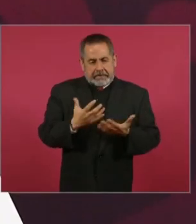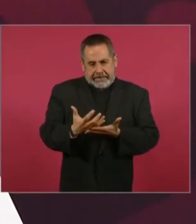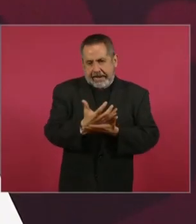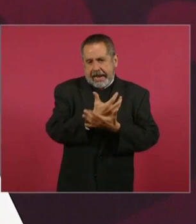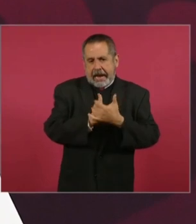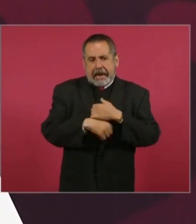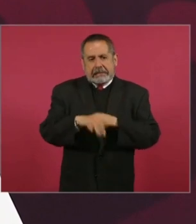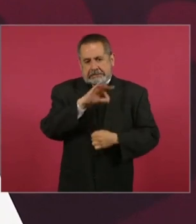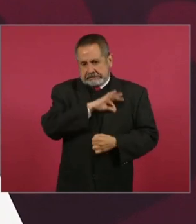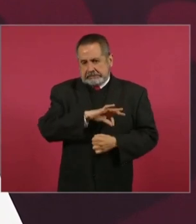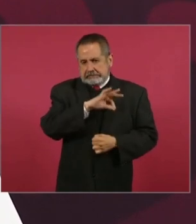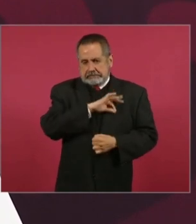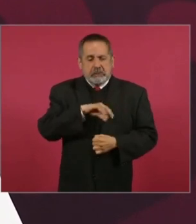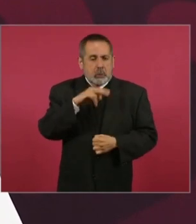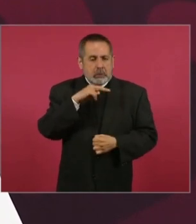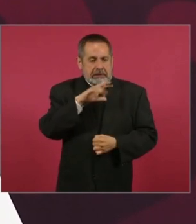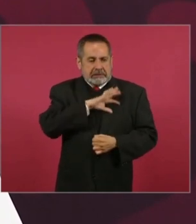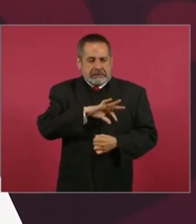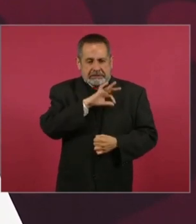utilidades